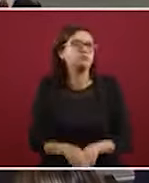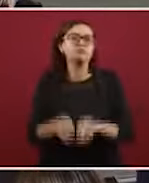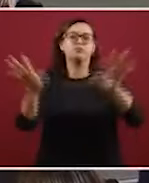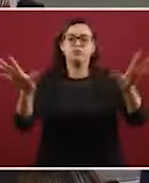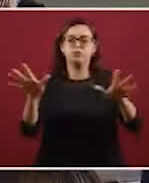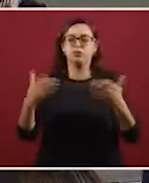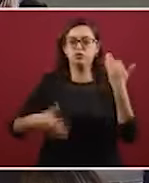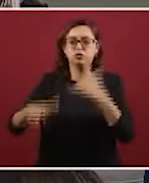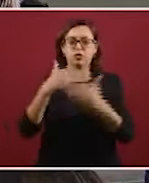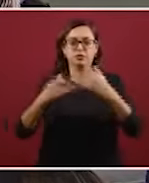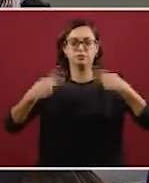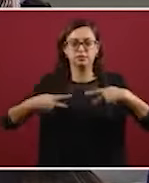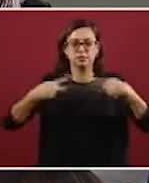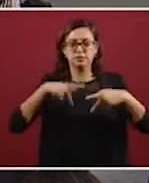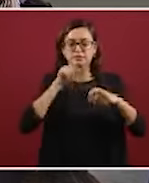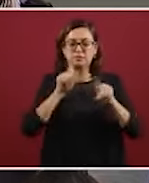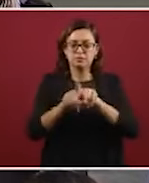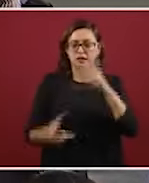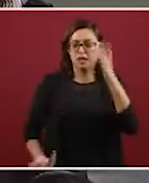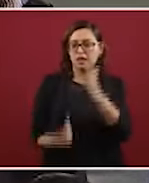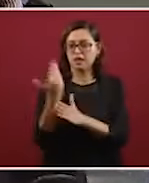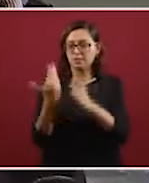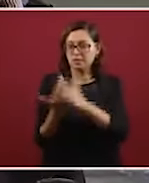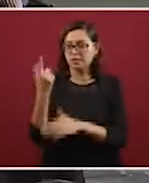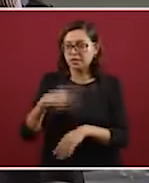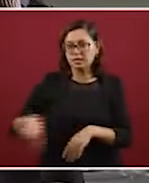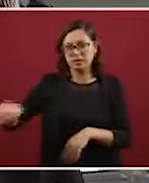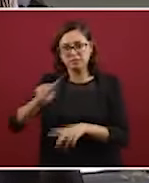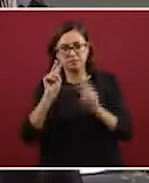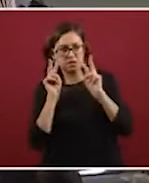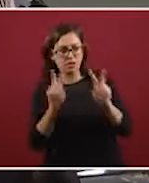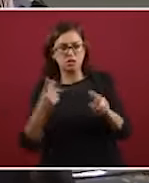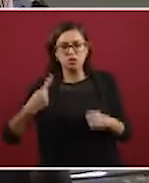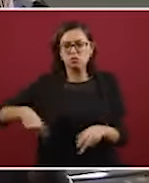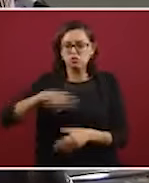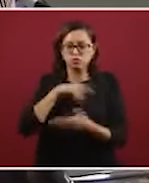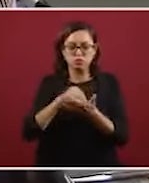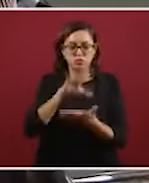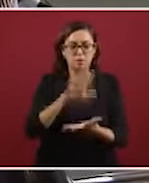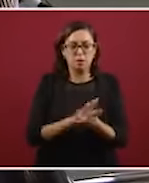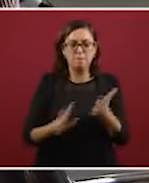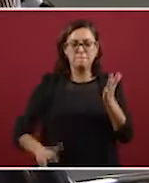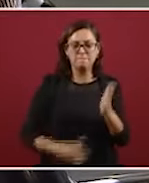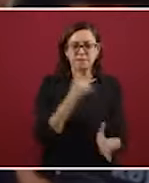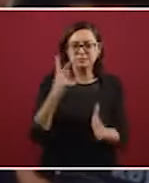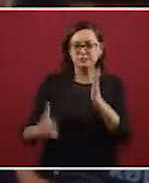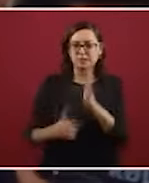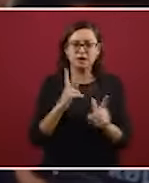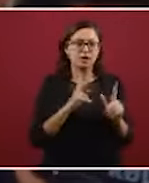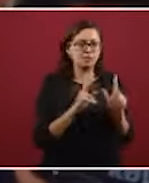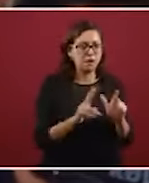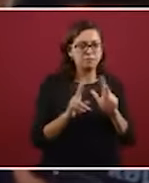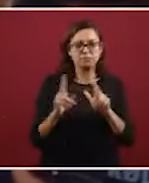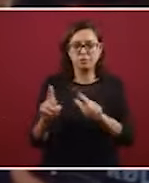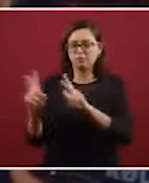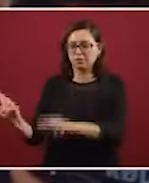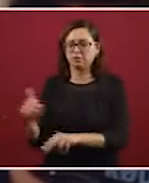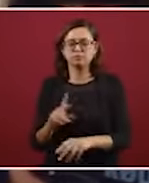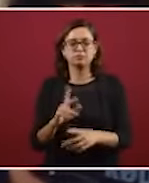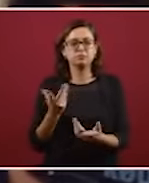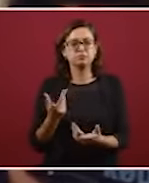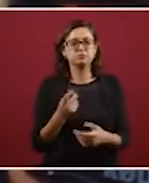las interrupciones que se dan en las mañaneras. Desde Los Ángeles Press hemos registrado al menos 4 cortes importantes o censuras por parte